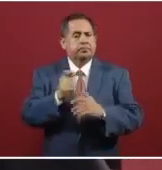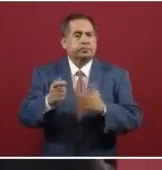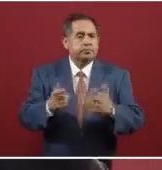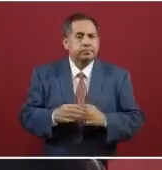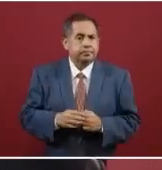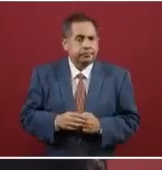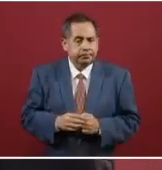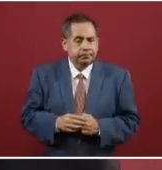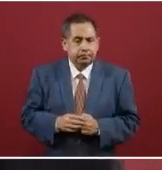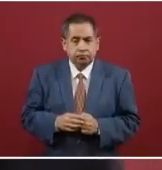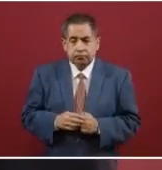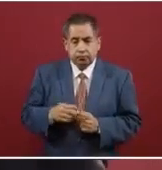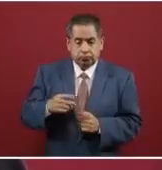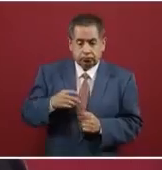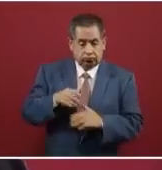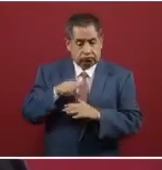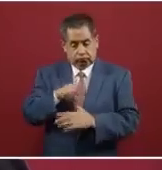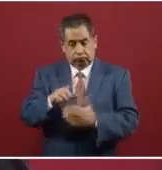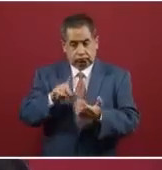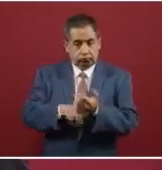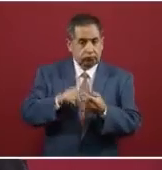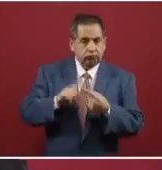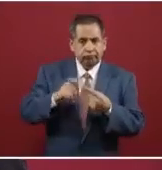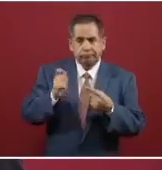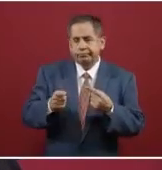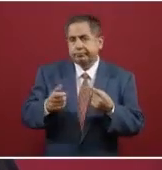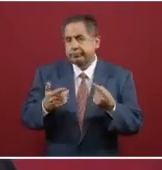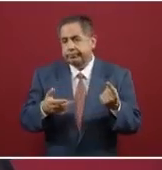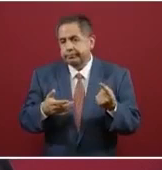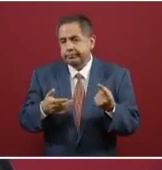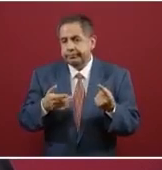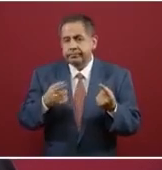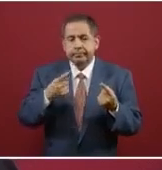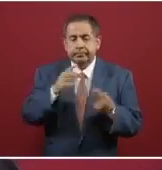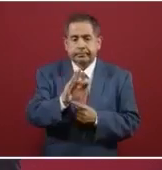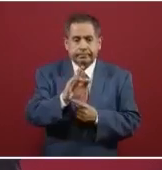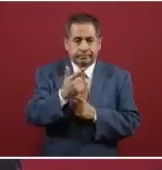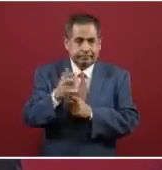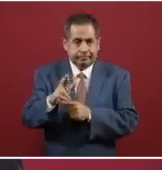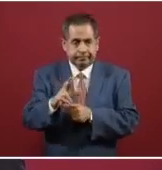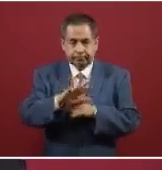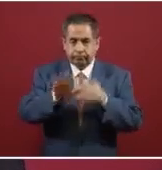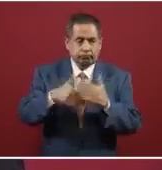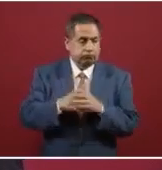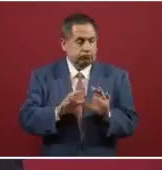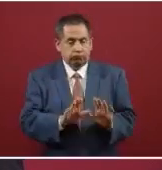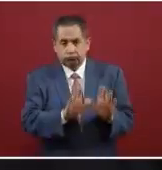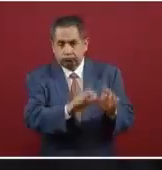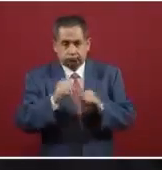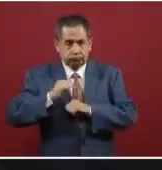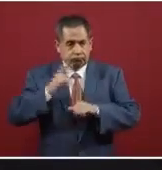que todos los asuntos que tienen que ver con la fiscalía se deben de